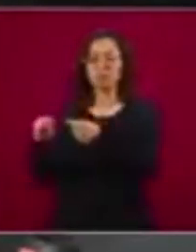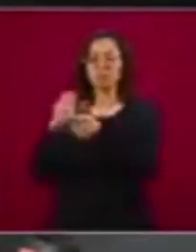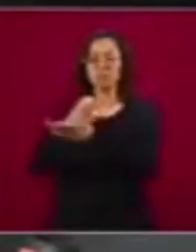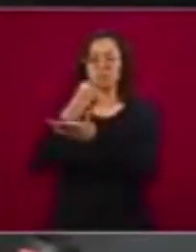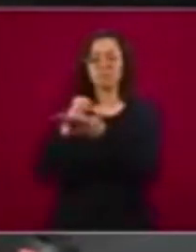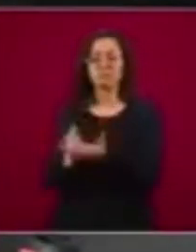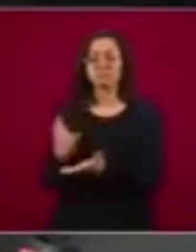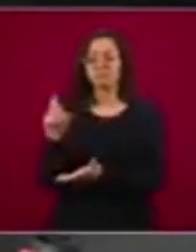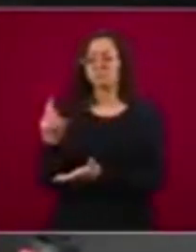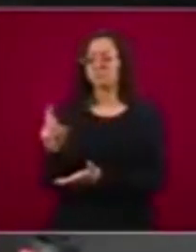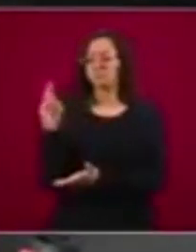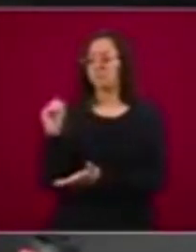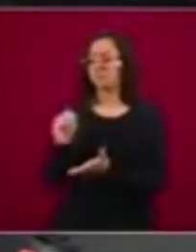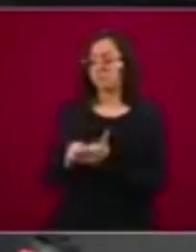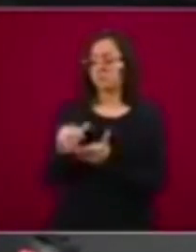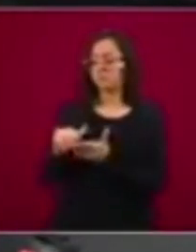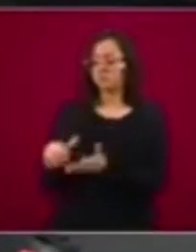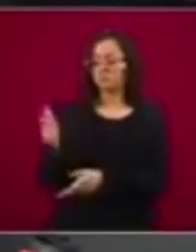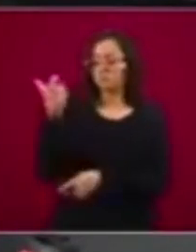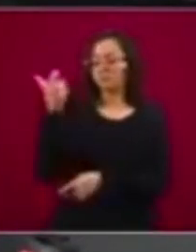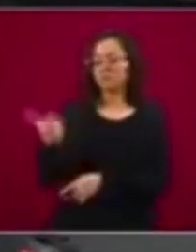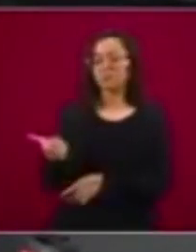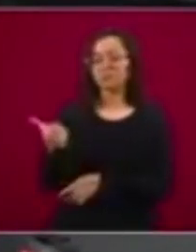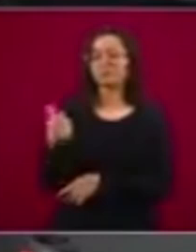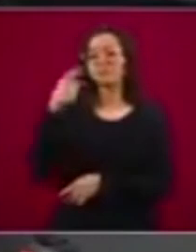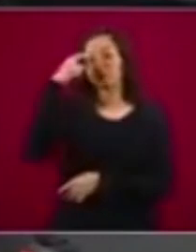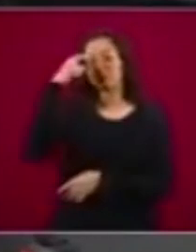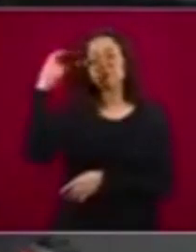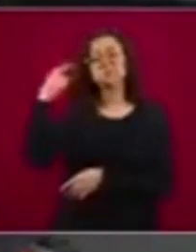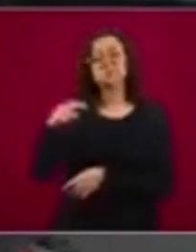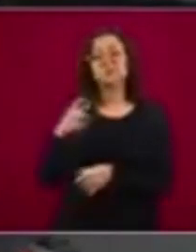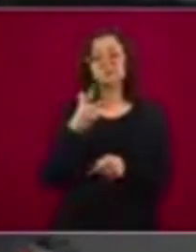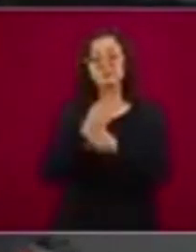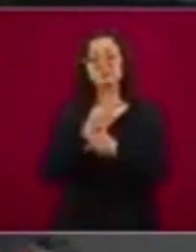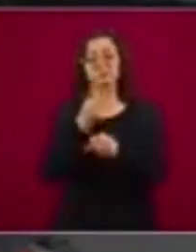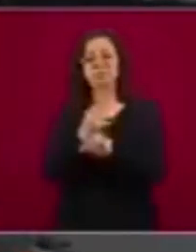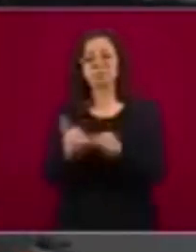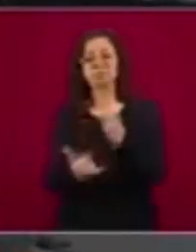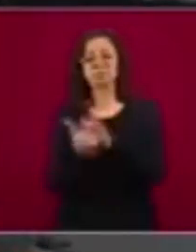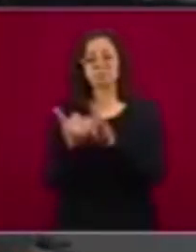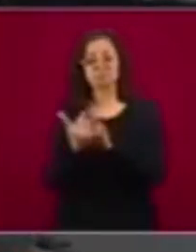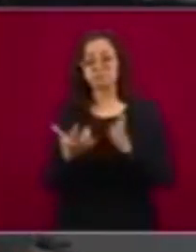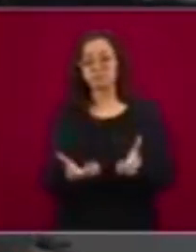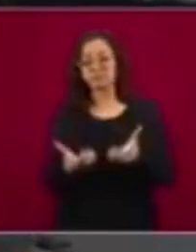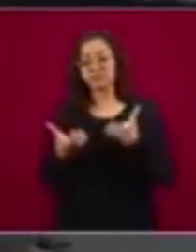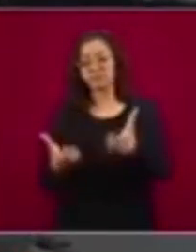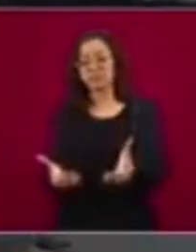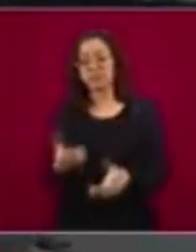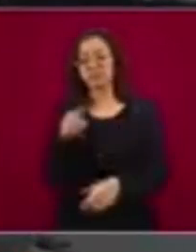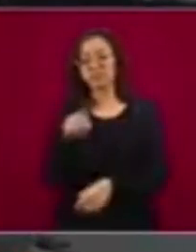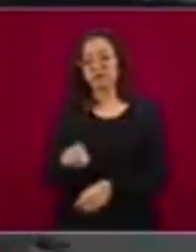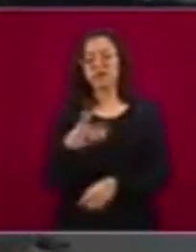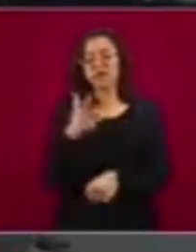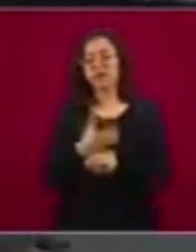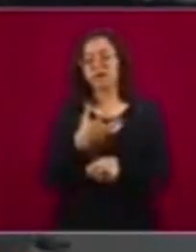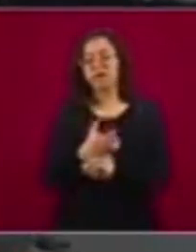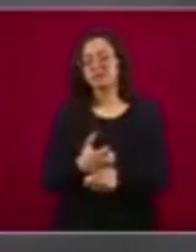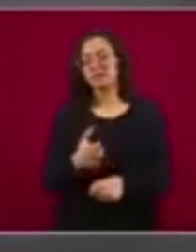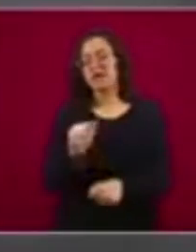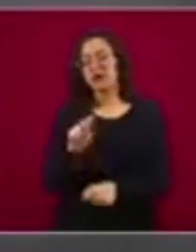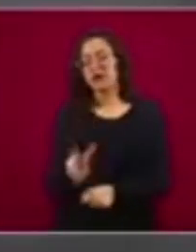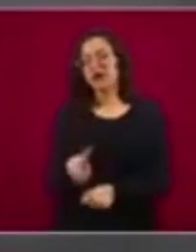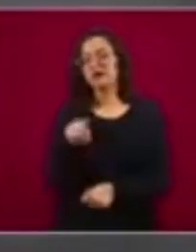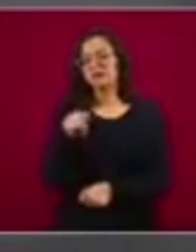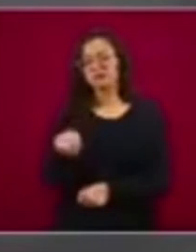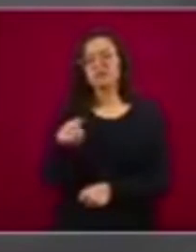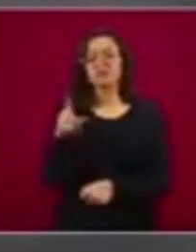más de 39 millones de pesos para la rehabilitación de la quinta avenida de Playa del Carmen, Quintana Roo, encabezada por la